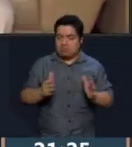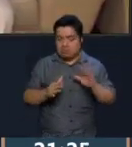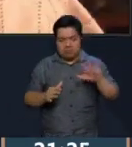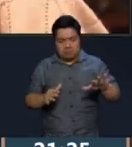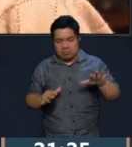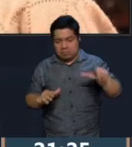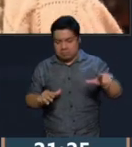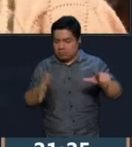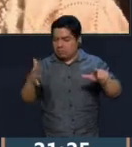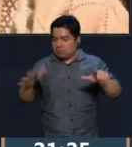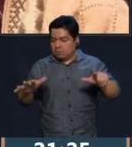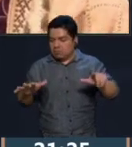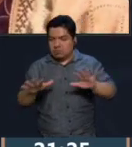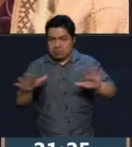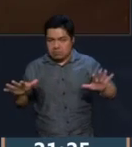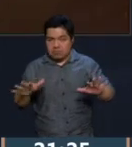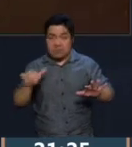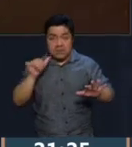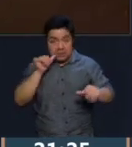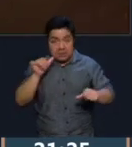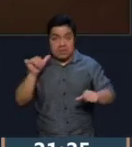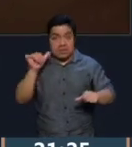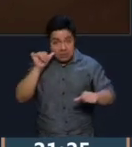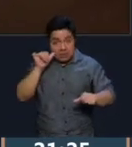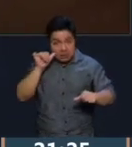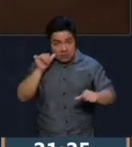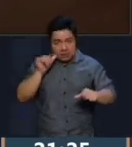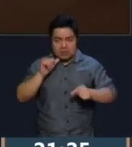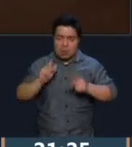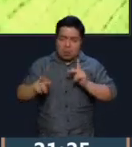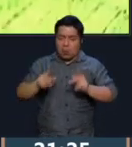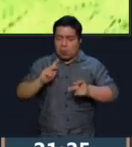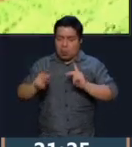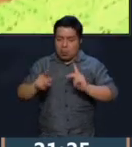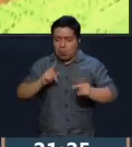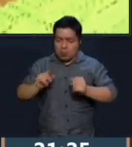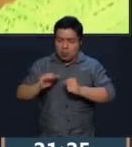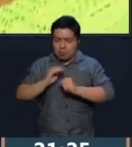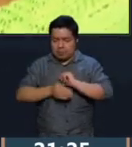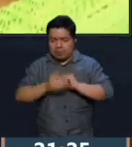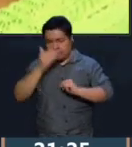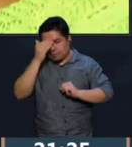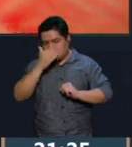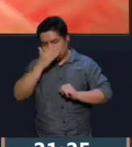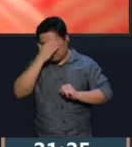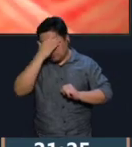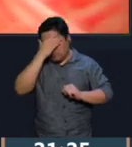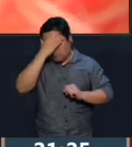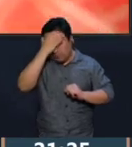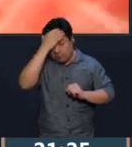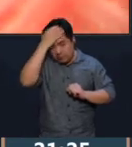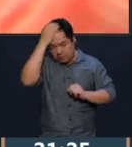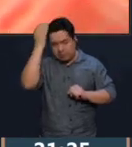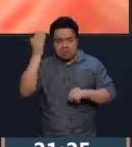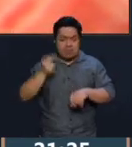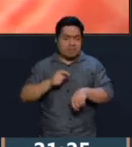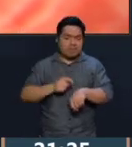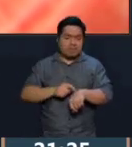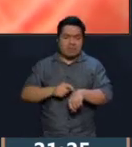se discutió el día de ayer, concluyendo la discusión, pues como ustedes saben, hasta